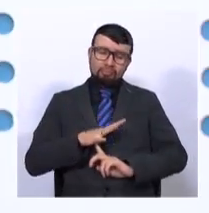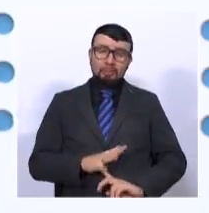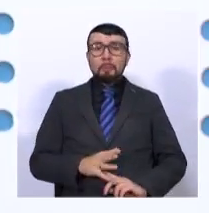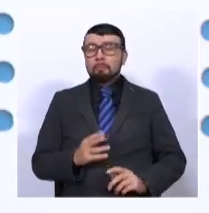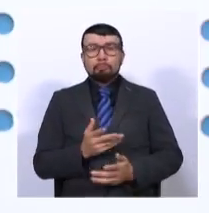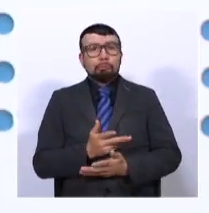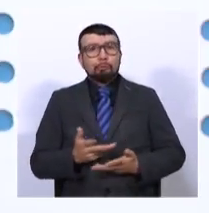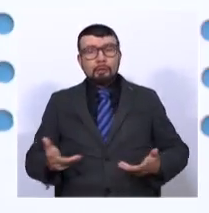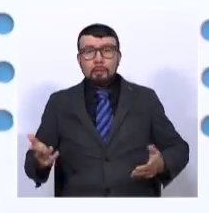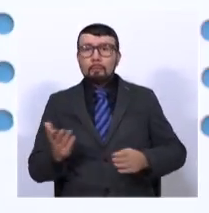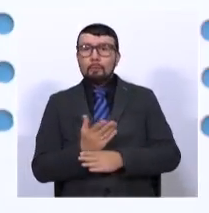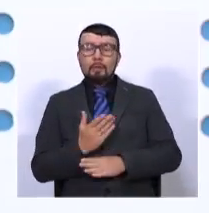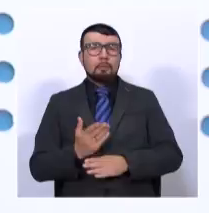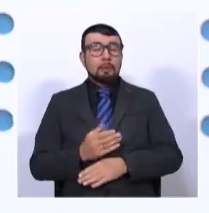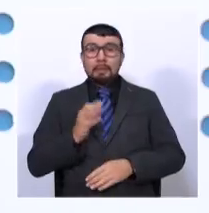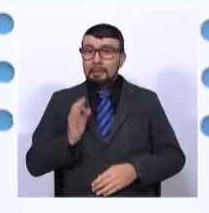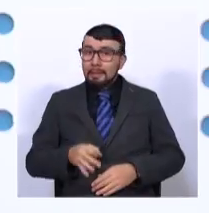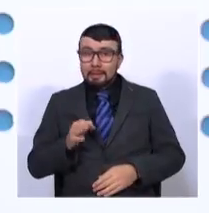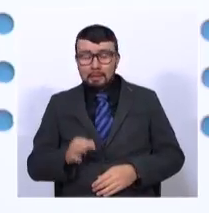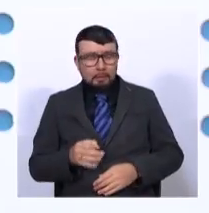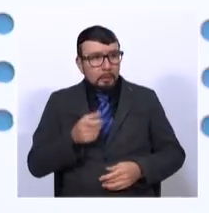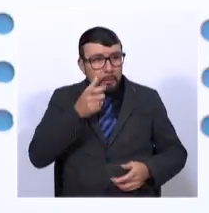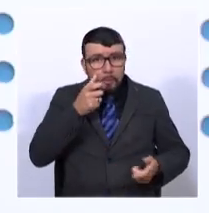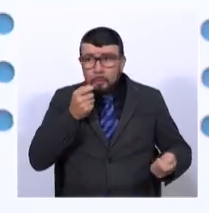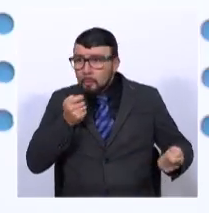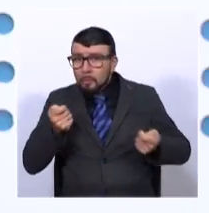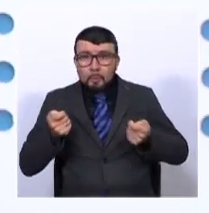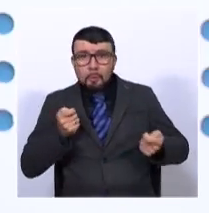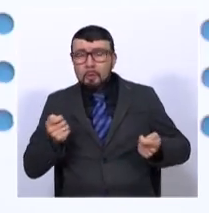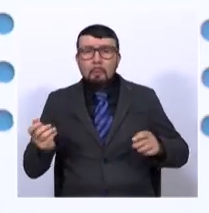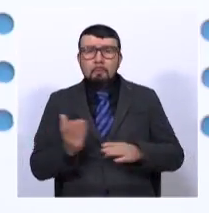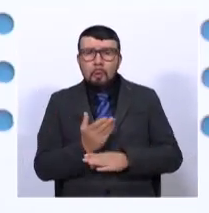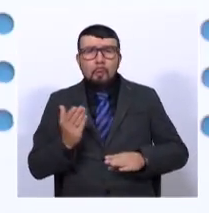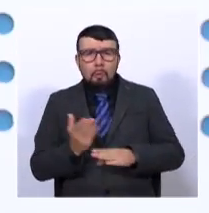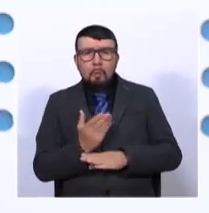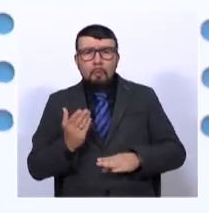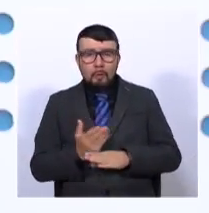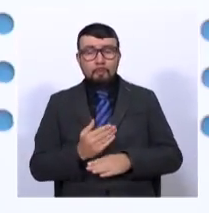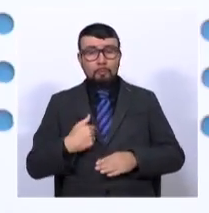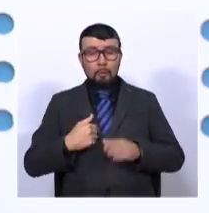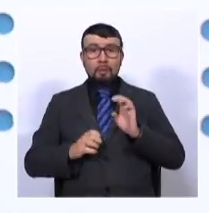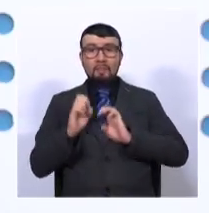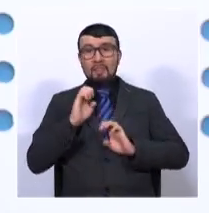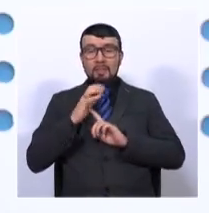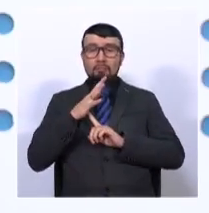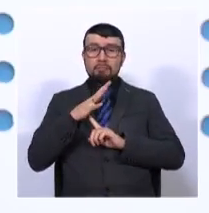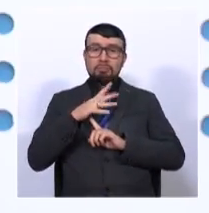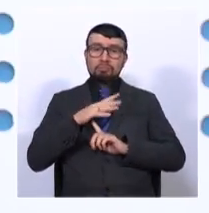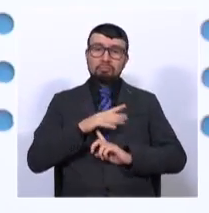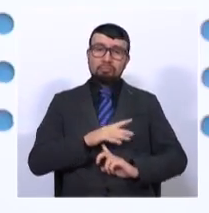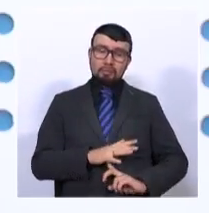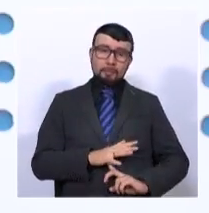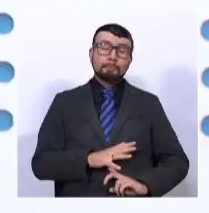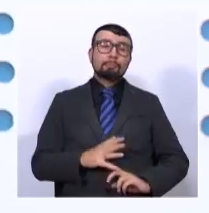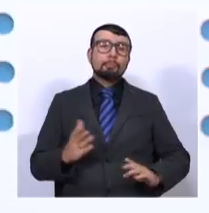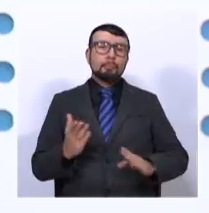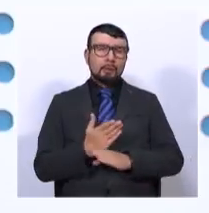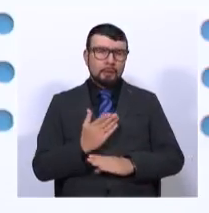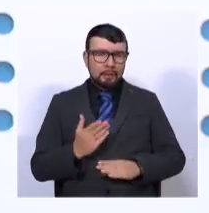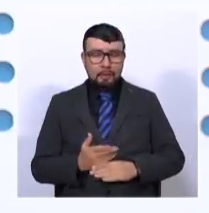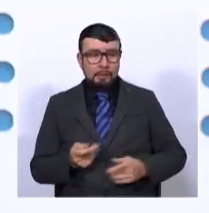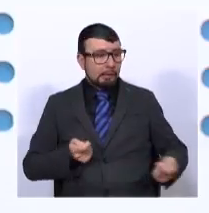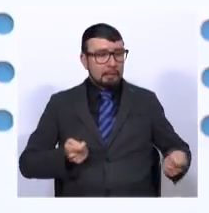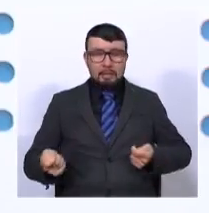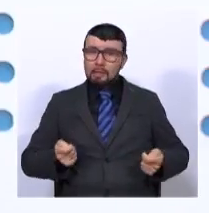entonces nos va a mantener siempre en alerta ante la defensiva, y eso hace que nuestras defensas bajen y se nos va a descuadrar todo